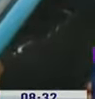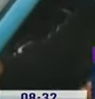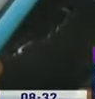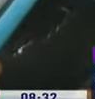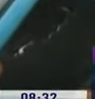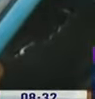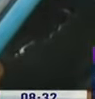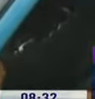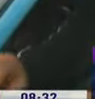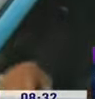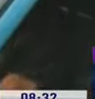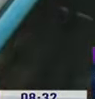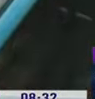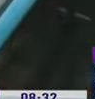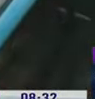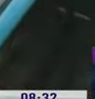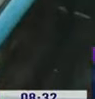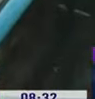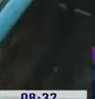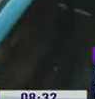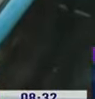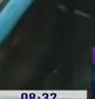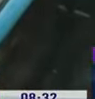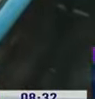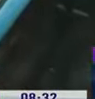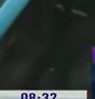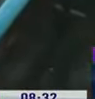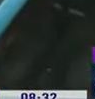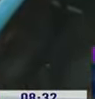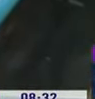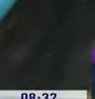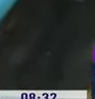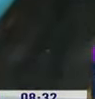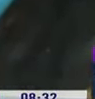parquear. No le creo. Eso tendría que ver bastante. Carros verdes.